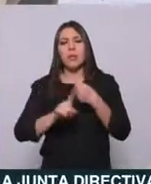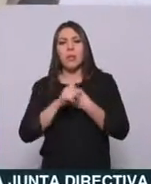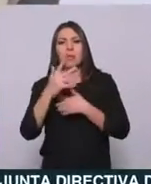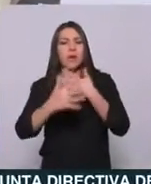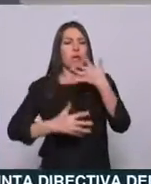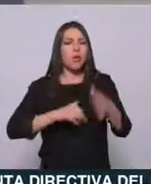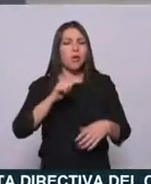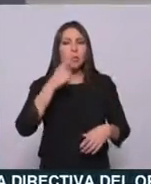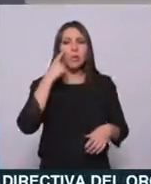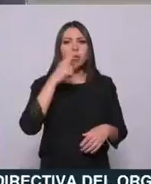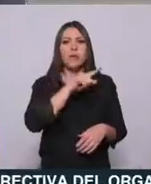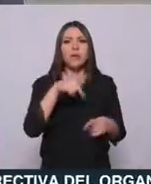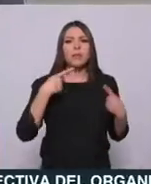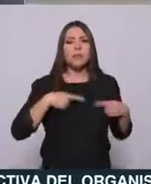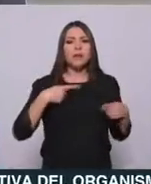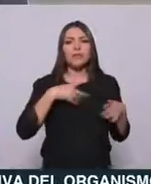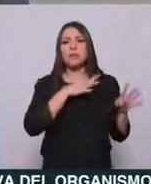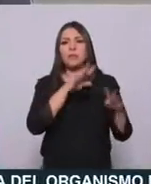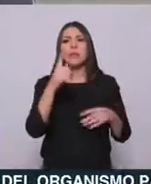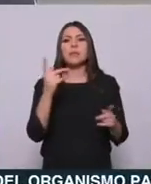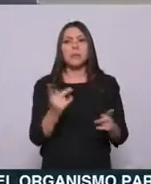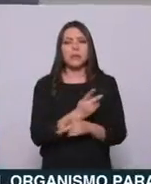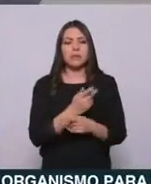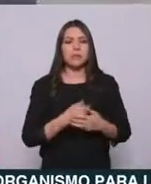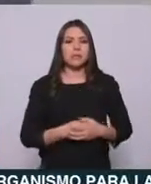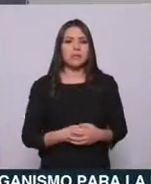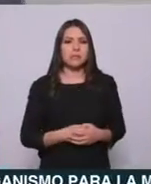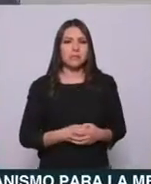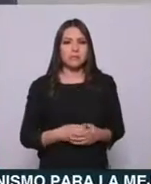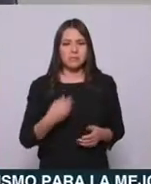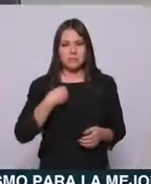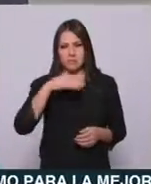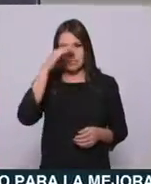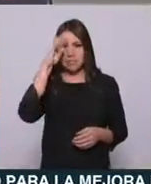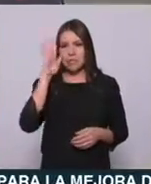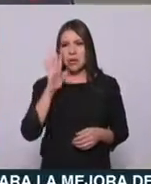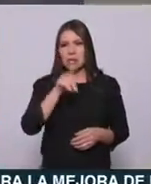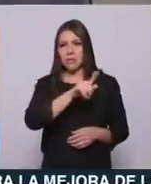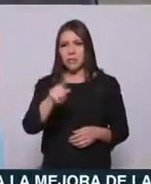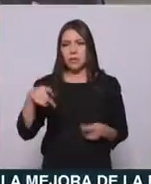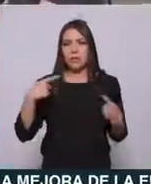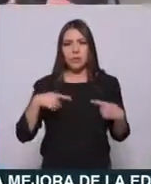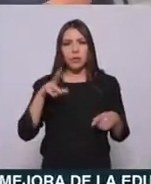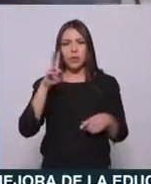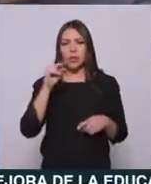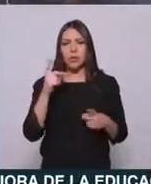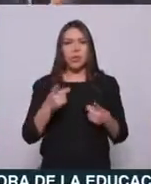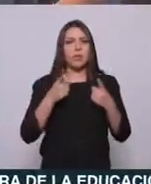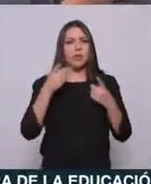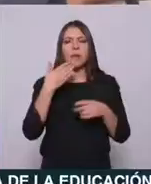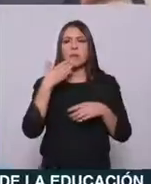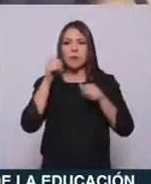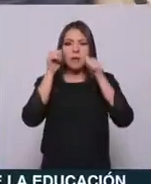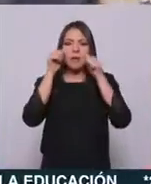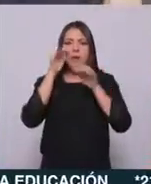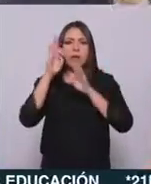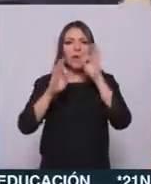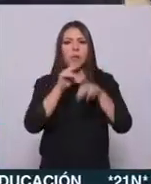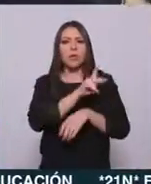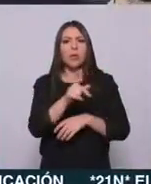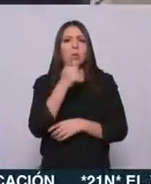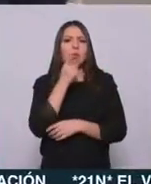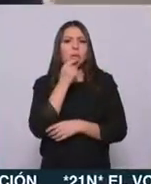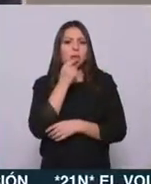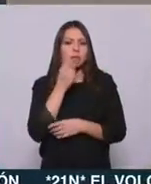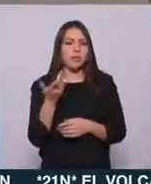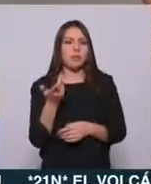hoy? A mí me parece que lo están desgastando, a mí me parece que hay un trato injusto. La Policía Federal, en